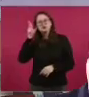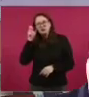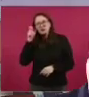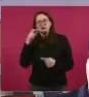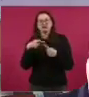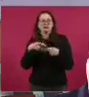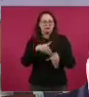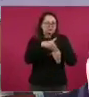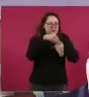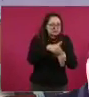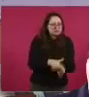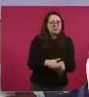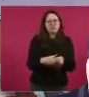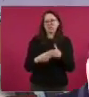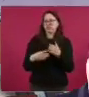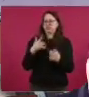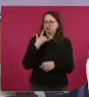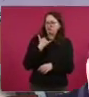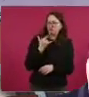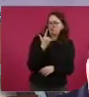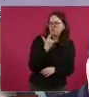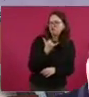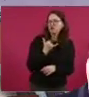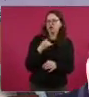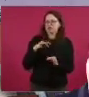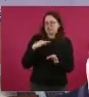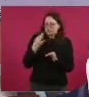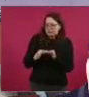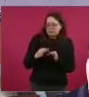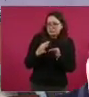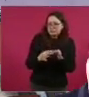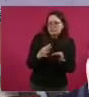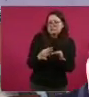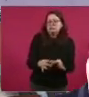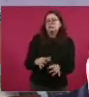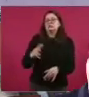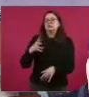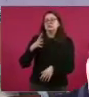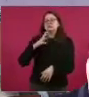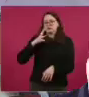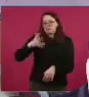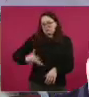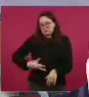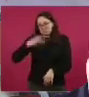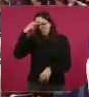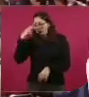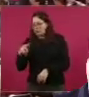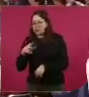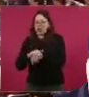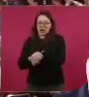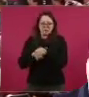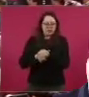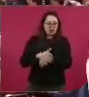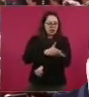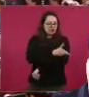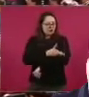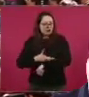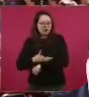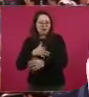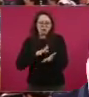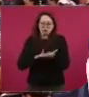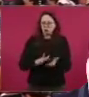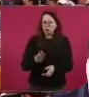disciplina, esfuerzo, deseos de llevar el nombre de México en alto, amigos, familia, apoyo,